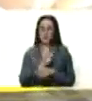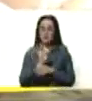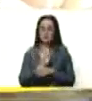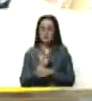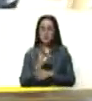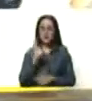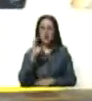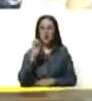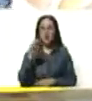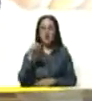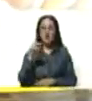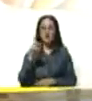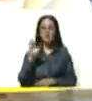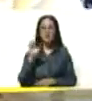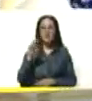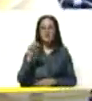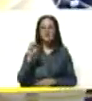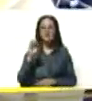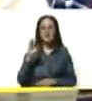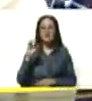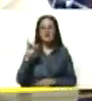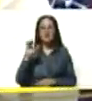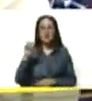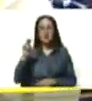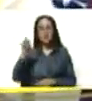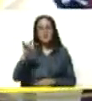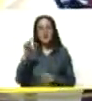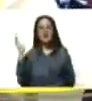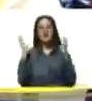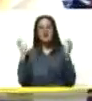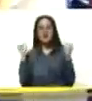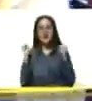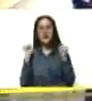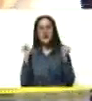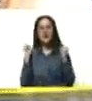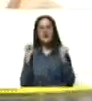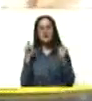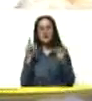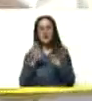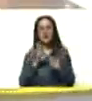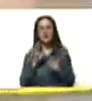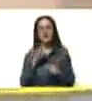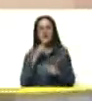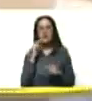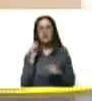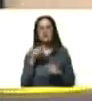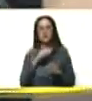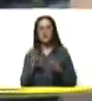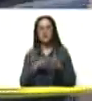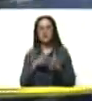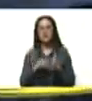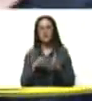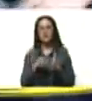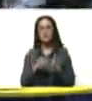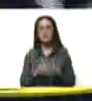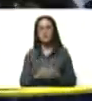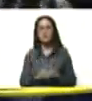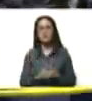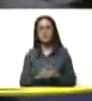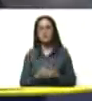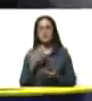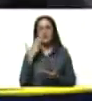para el aire acondicionado tan sabroso del metro. Aquí la tiene, en las